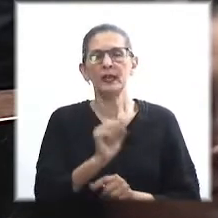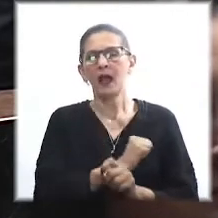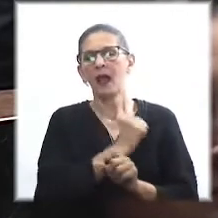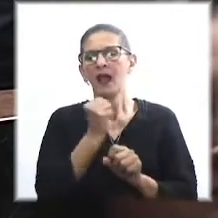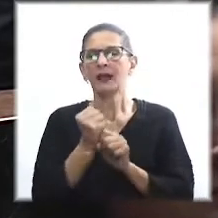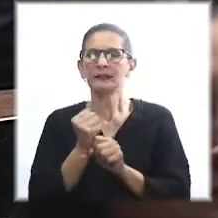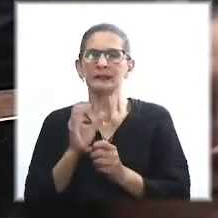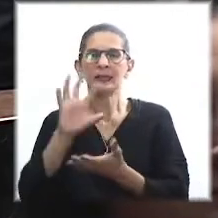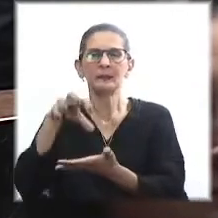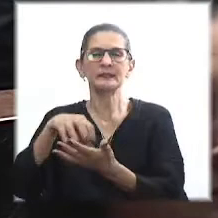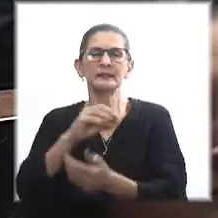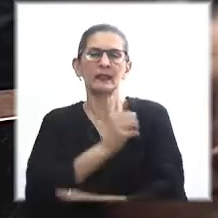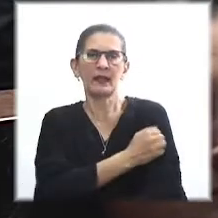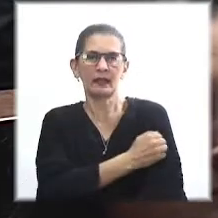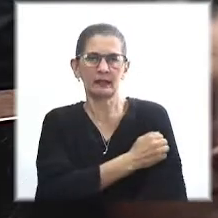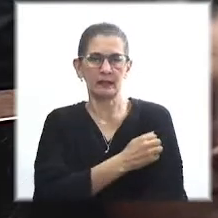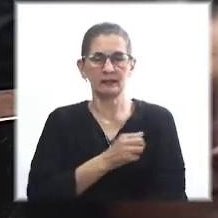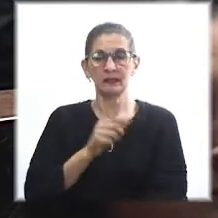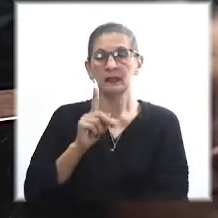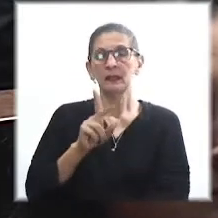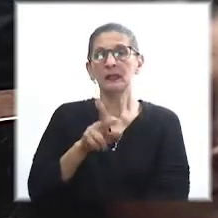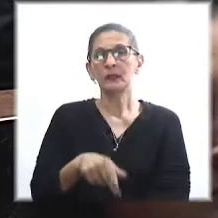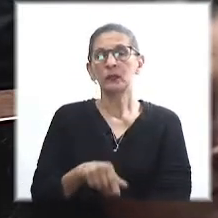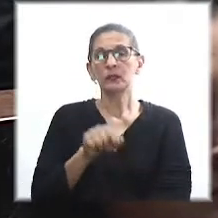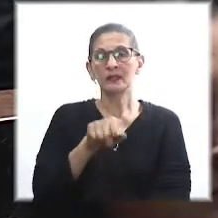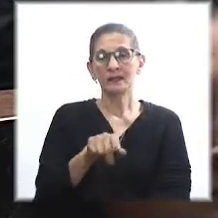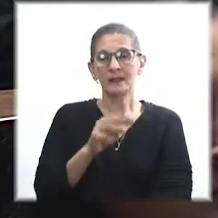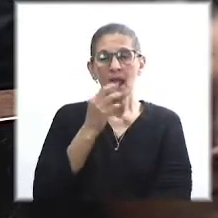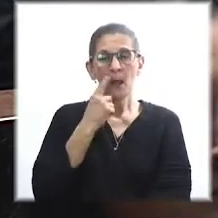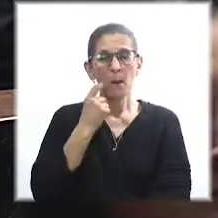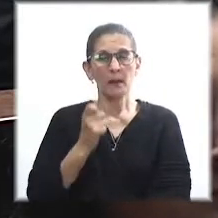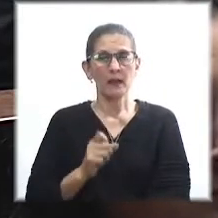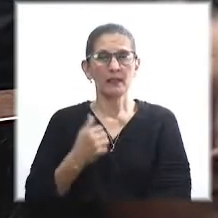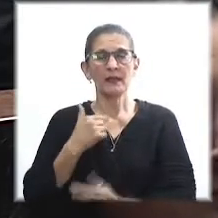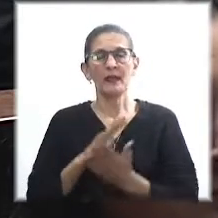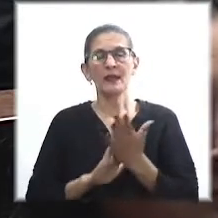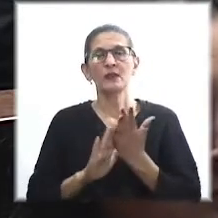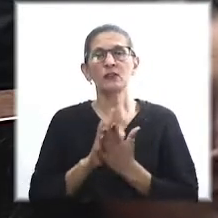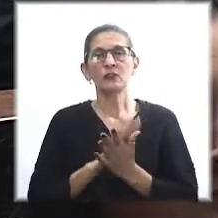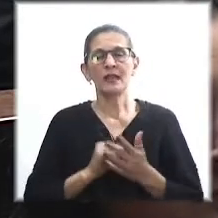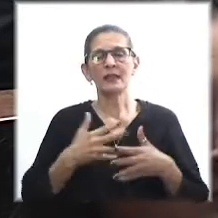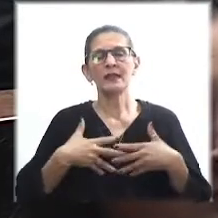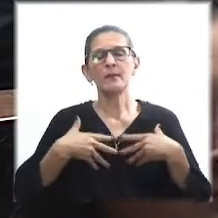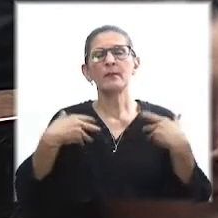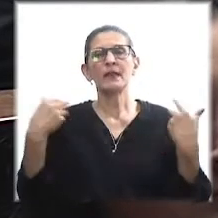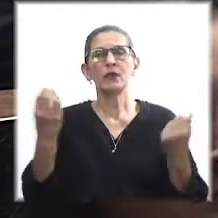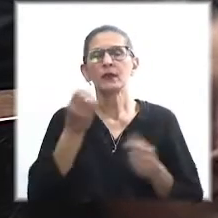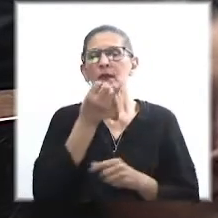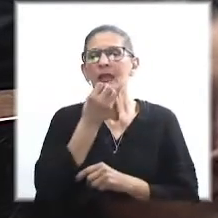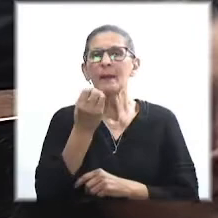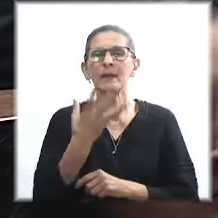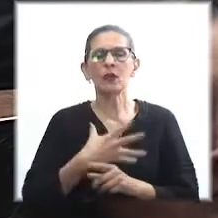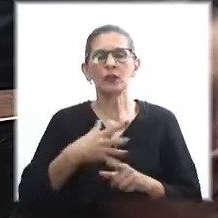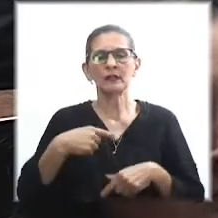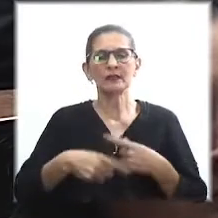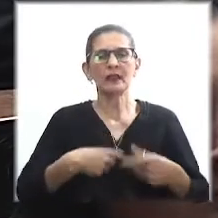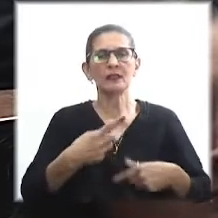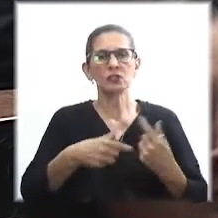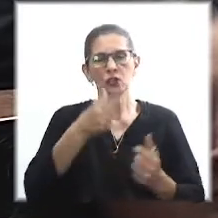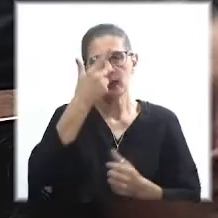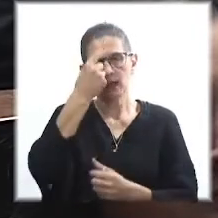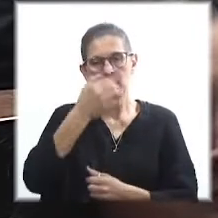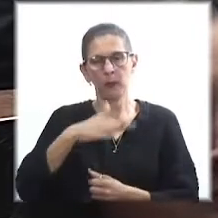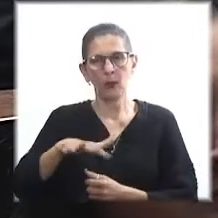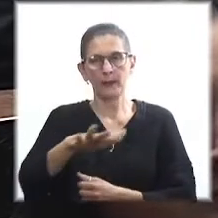Artigas, reverenciando así al padre de nuestra nacionalidad e inspirador de las mejores tradiciones de nuestro